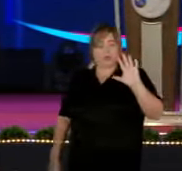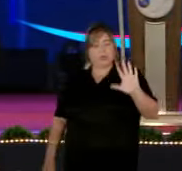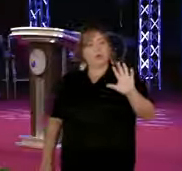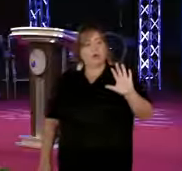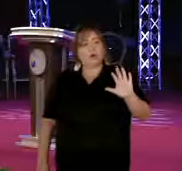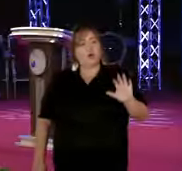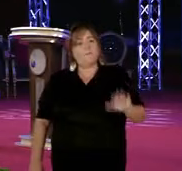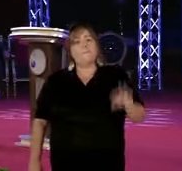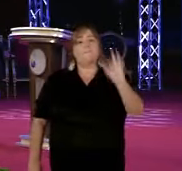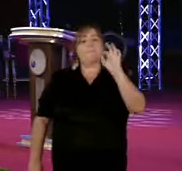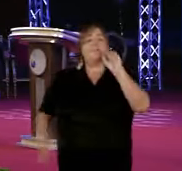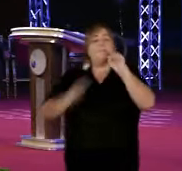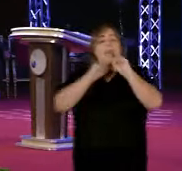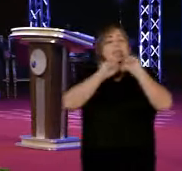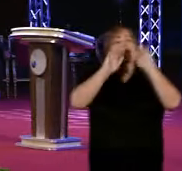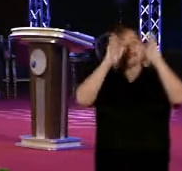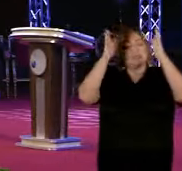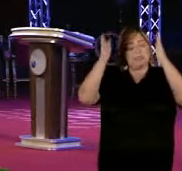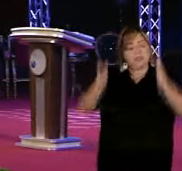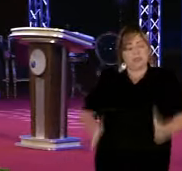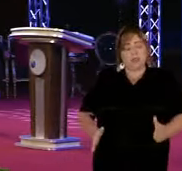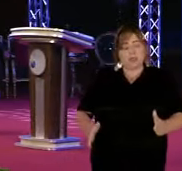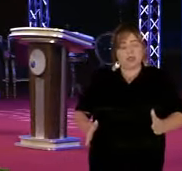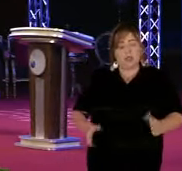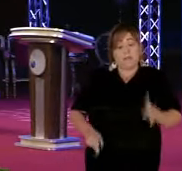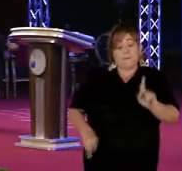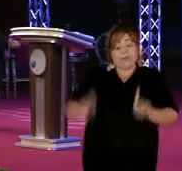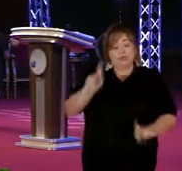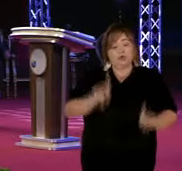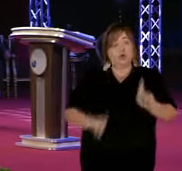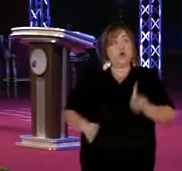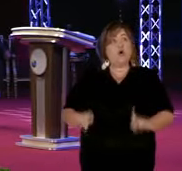Bienaventurado el hombre que tiene en ti sus fuerzas,